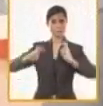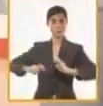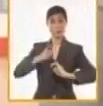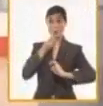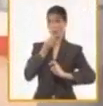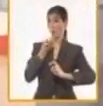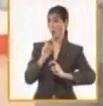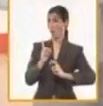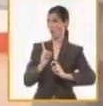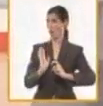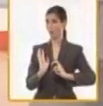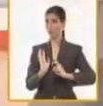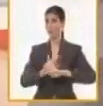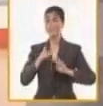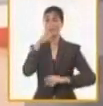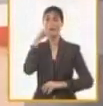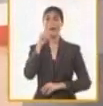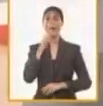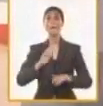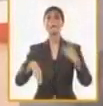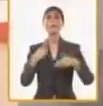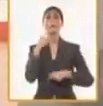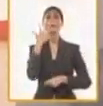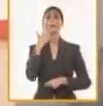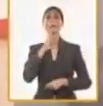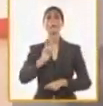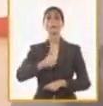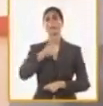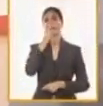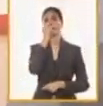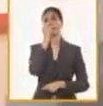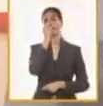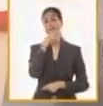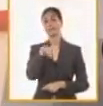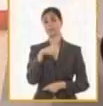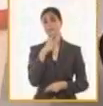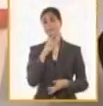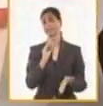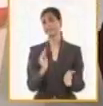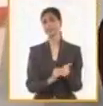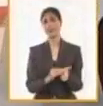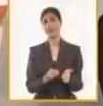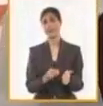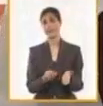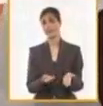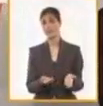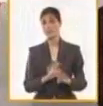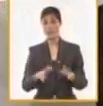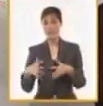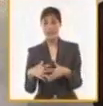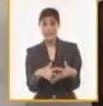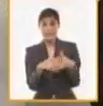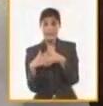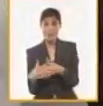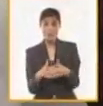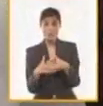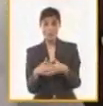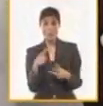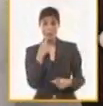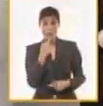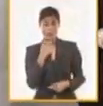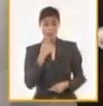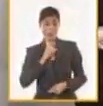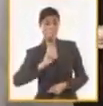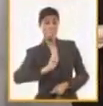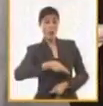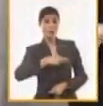del diálogo y que es Putin el que no acepta alto al fuego por un mes. Si Estados Unidos le dice por aquí tienen que asumir. Sí,